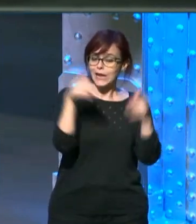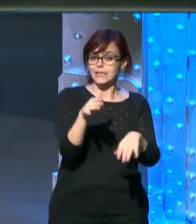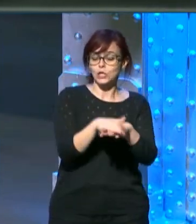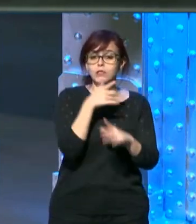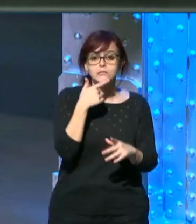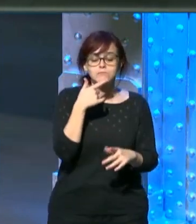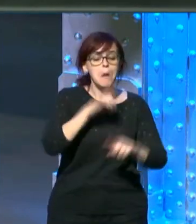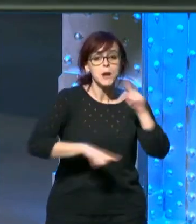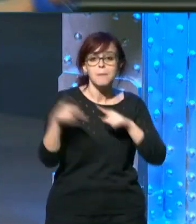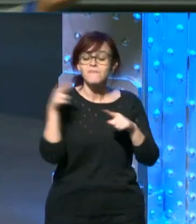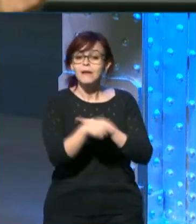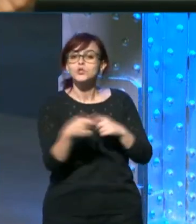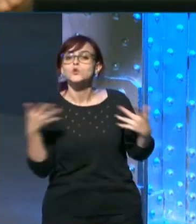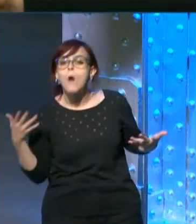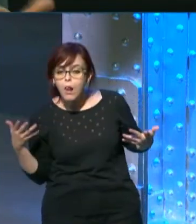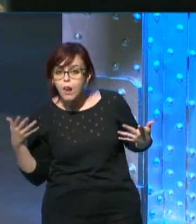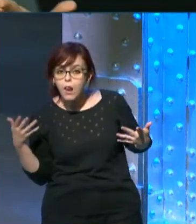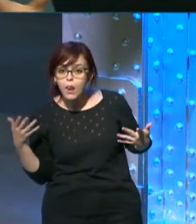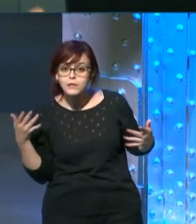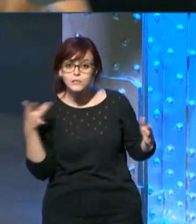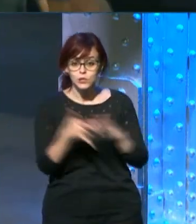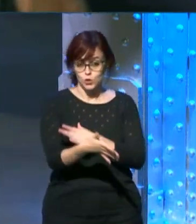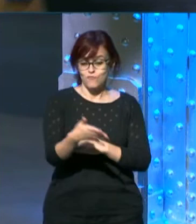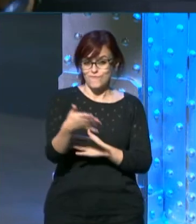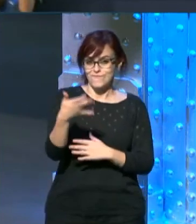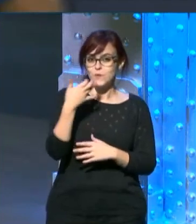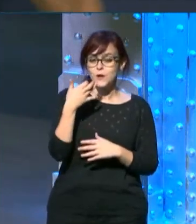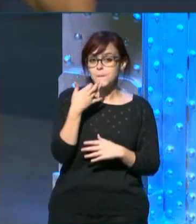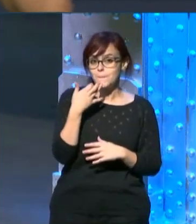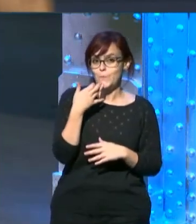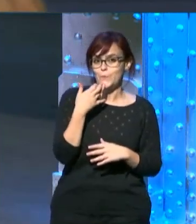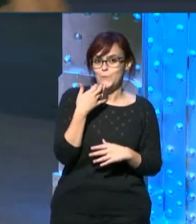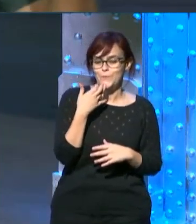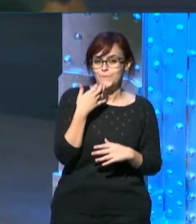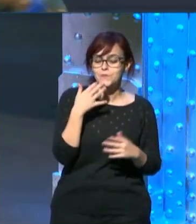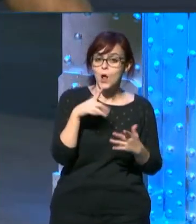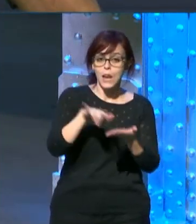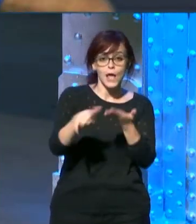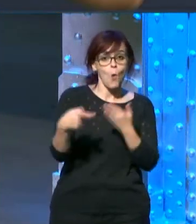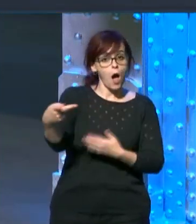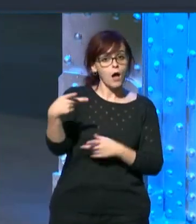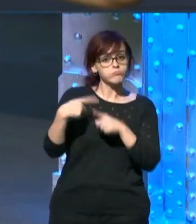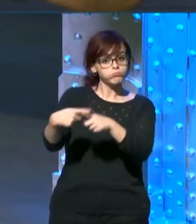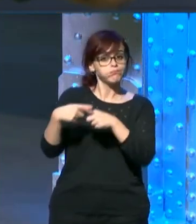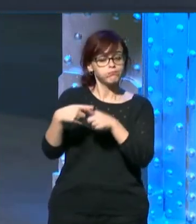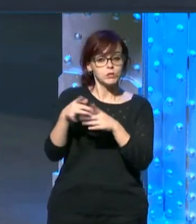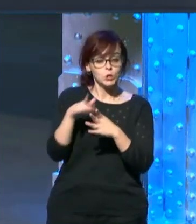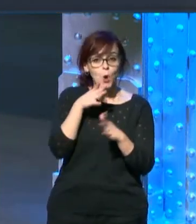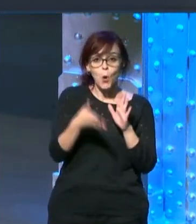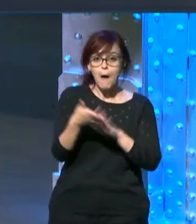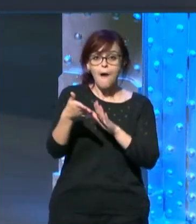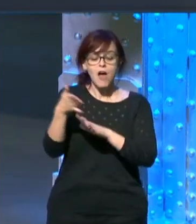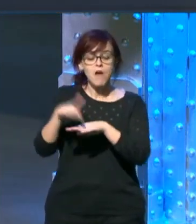el siguiente problema, el que estábamos mencionando, el problema de tengamos un mismo lenguaje de tal manera que cuando esto crece, varias